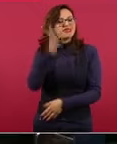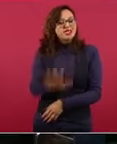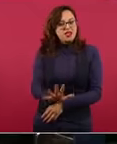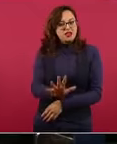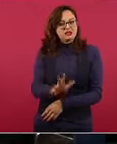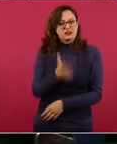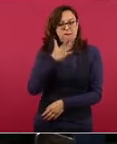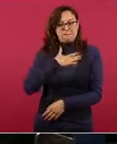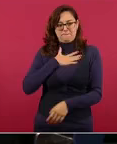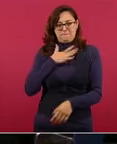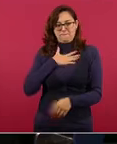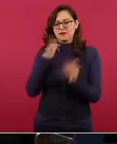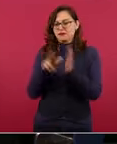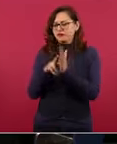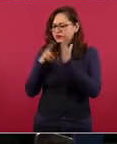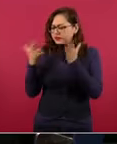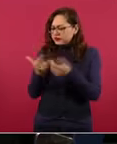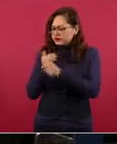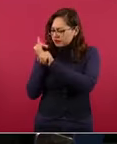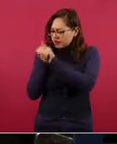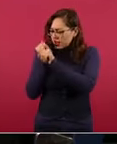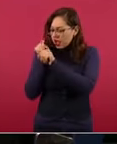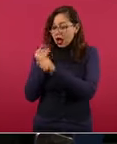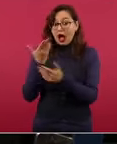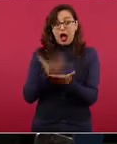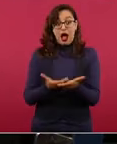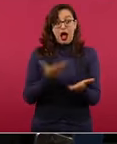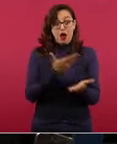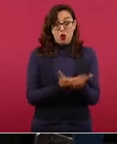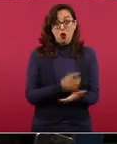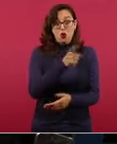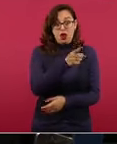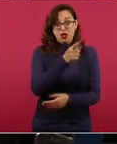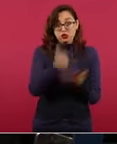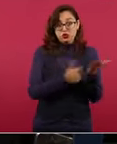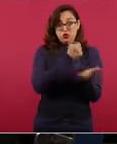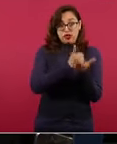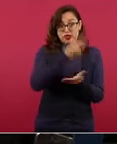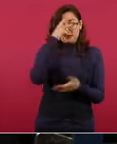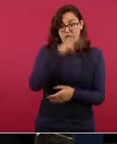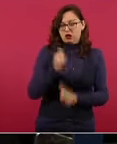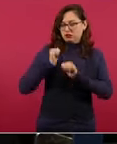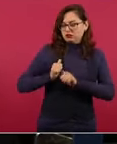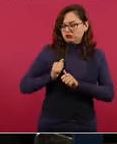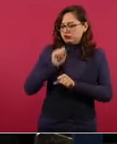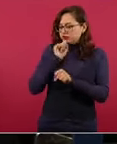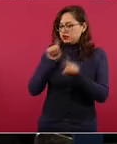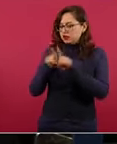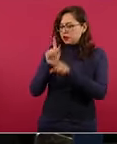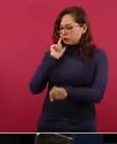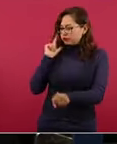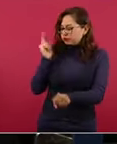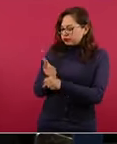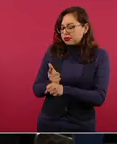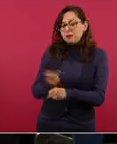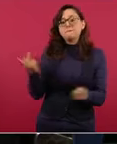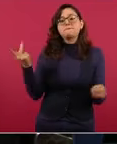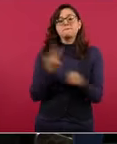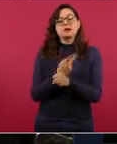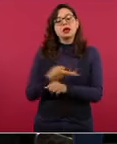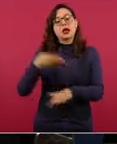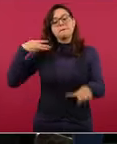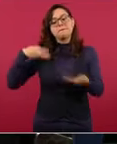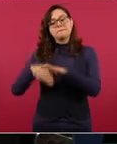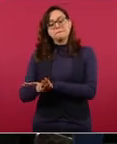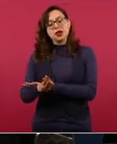análisis que están haciendo incluso a las actuales autoridades de la ciudad de mexico que tiene que ver con la línea 12 se